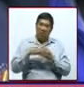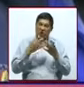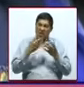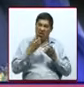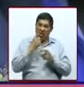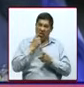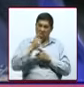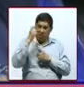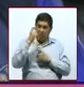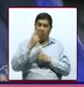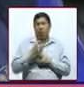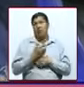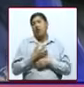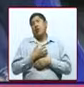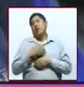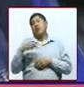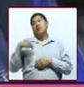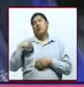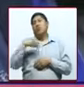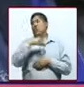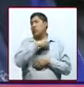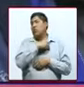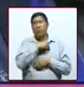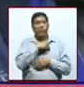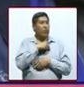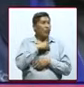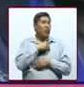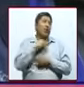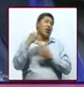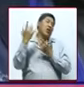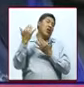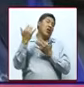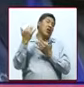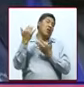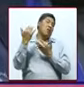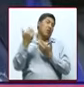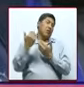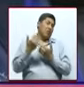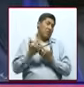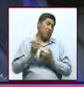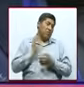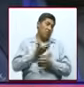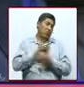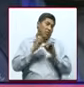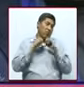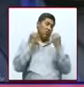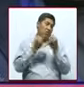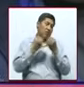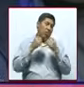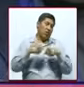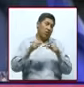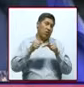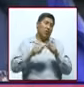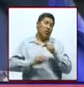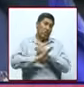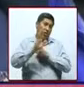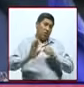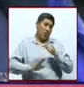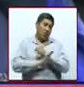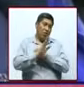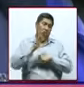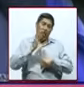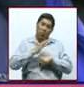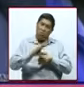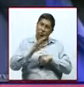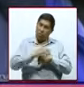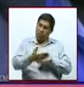queriendo afectarnos. Nosotros estamos a la espera de un silbo de nuestras organizaciones para salir a defender. Empiece a